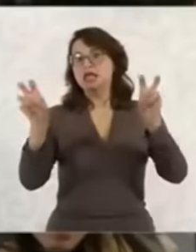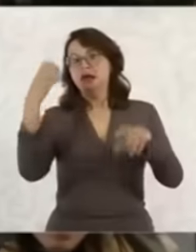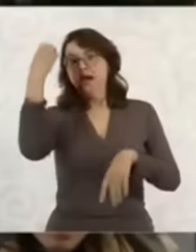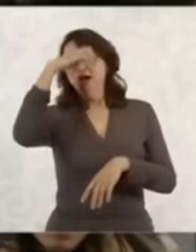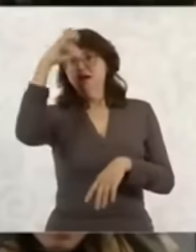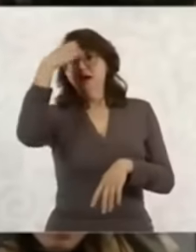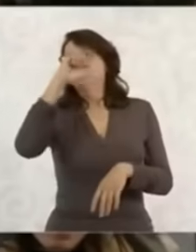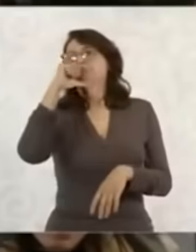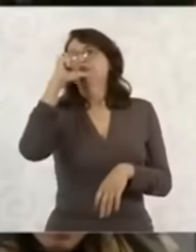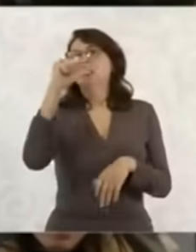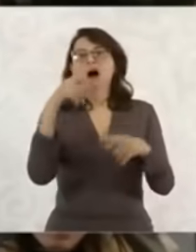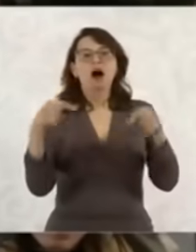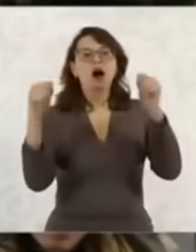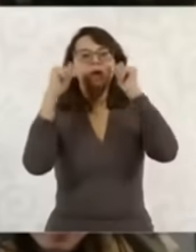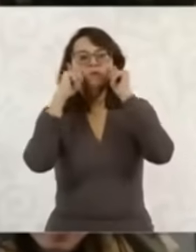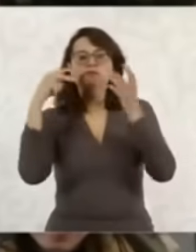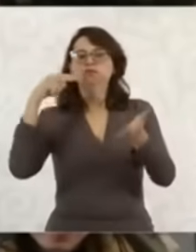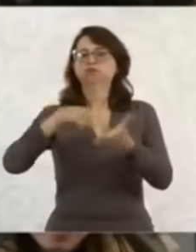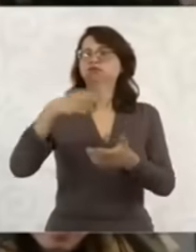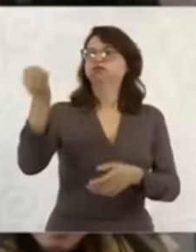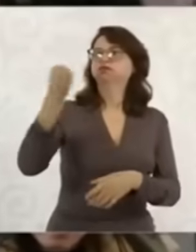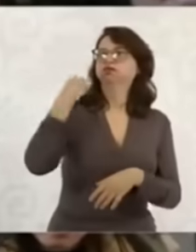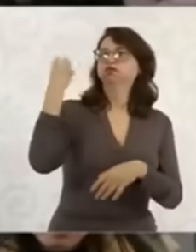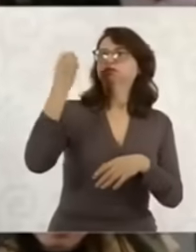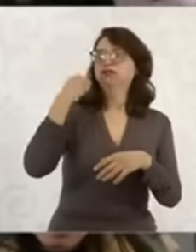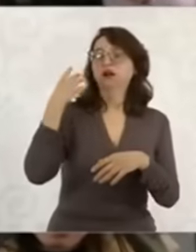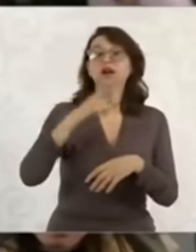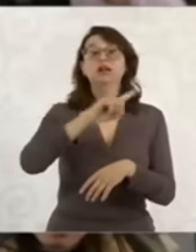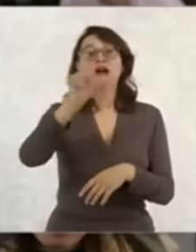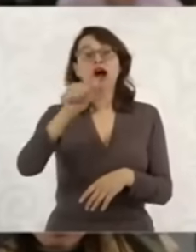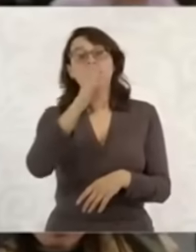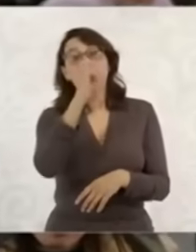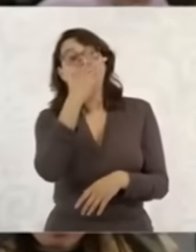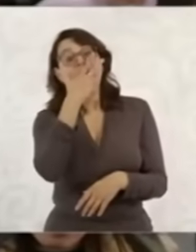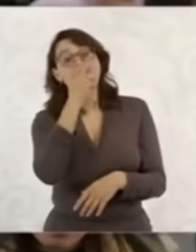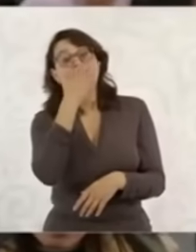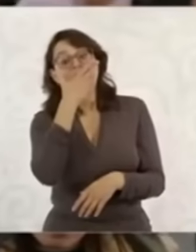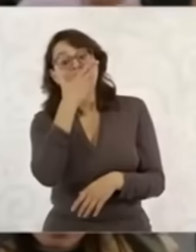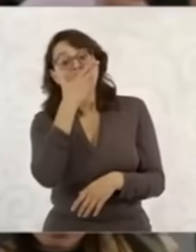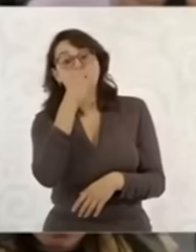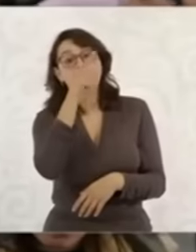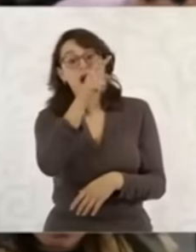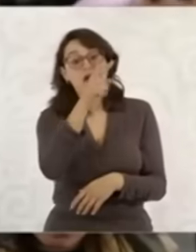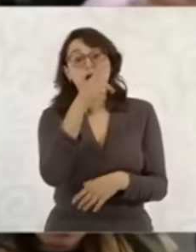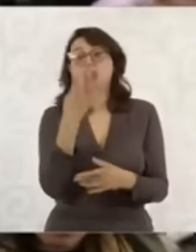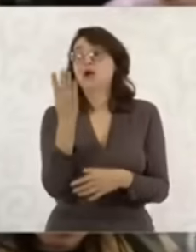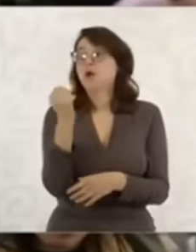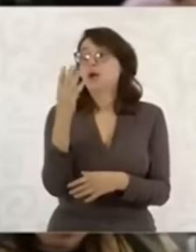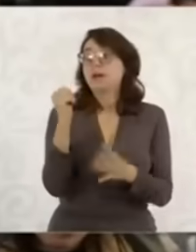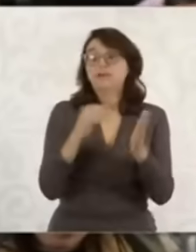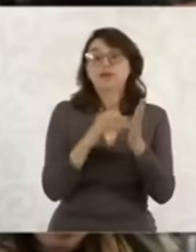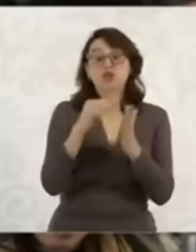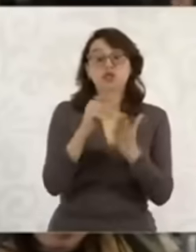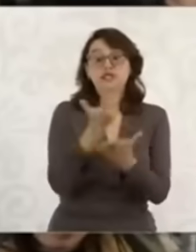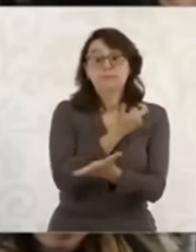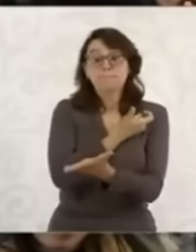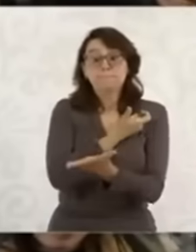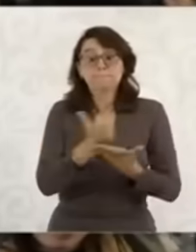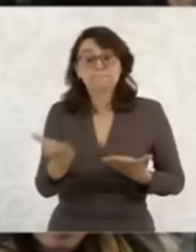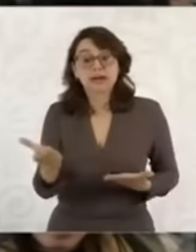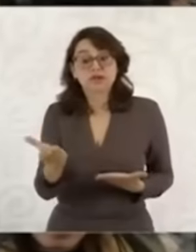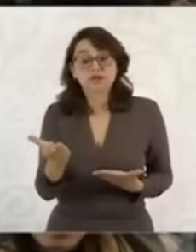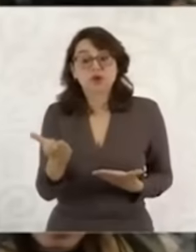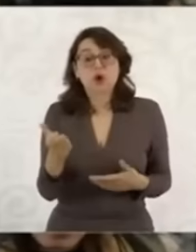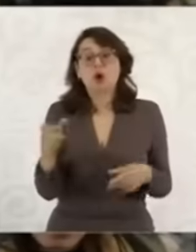experiencia. En Chihuahua, el gobierno de Maru Campos le entregó más de 9 millones de pesos por una